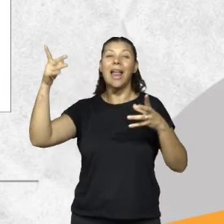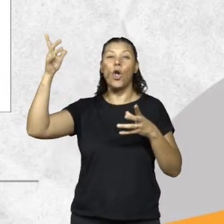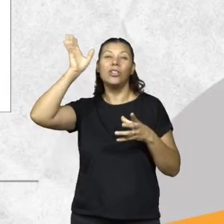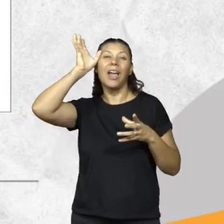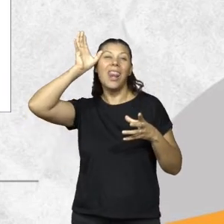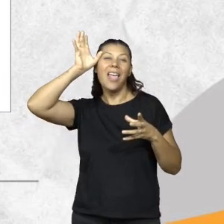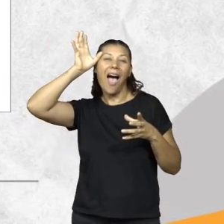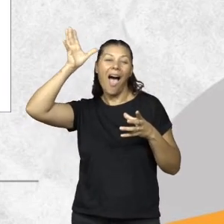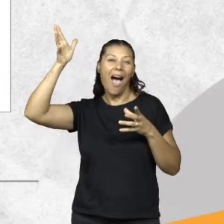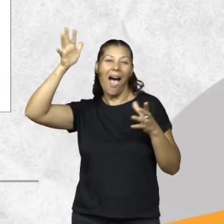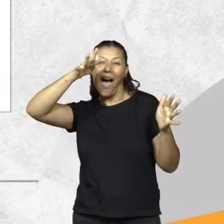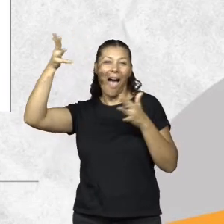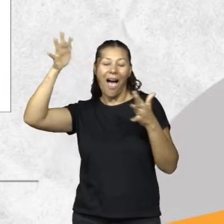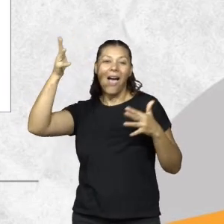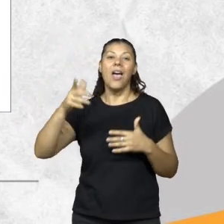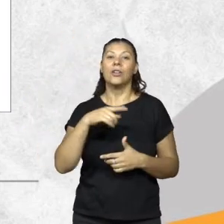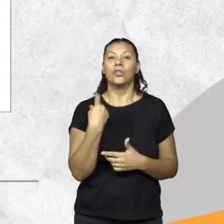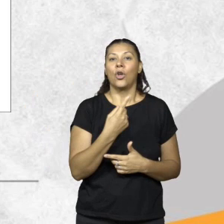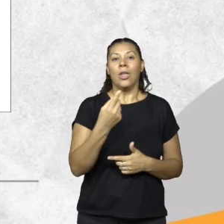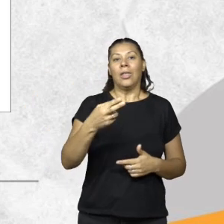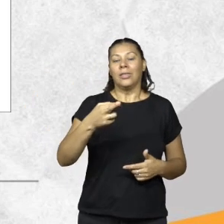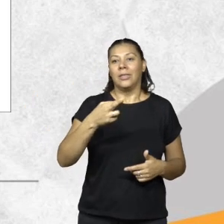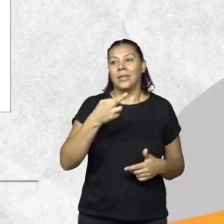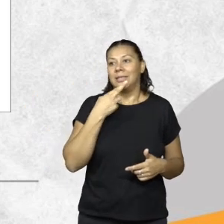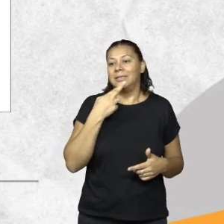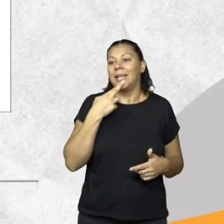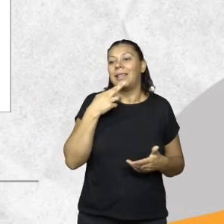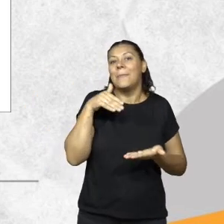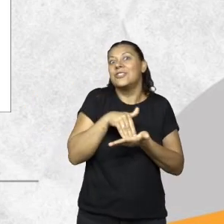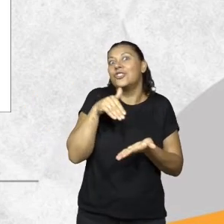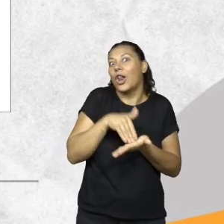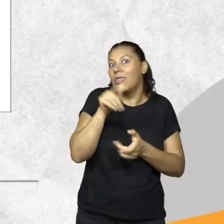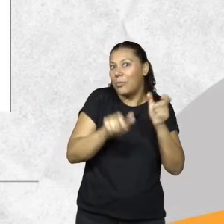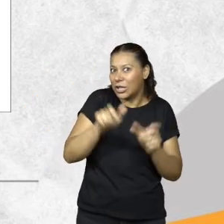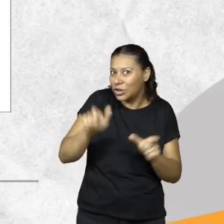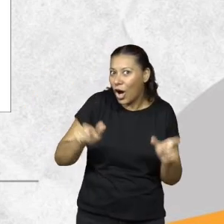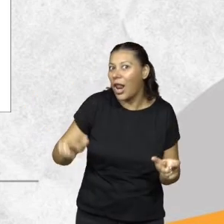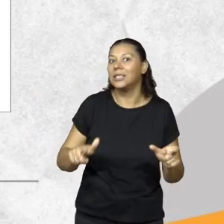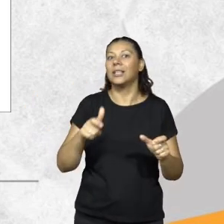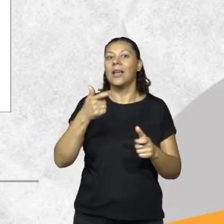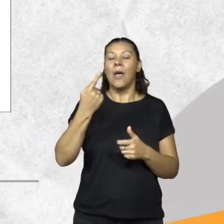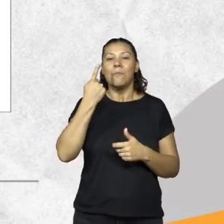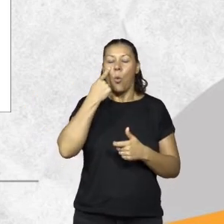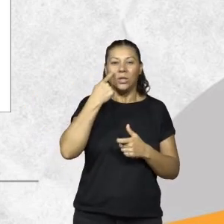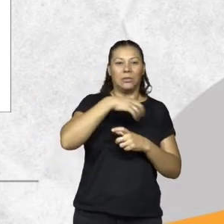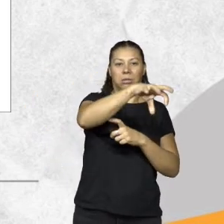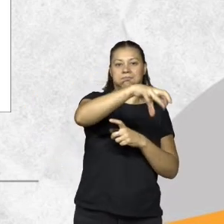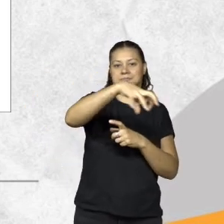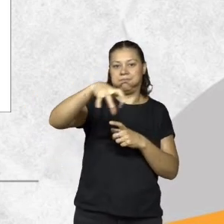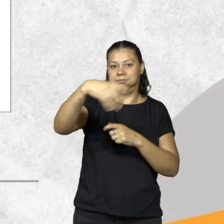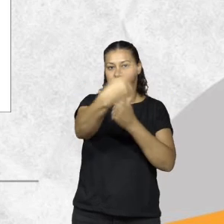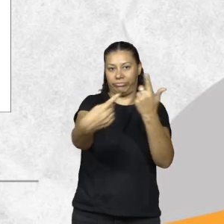135 municipios, 17 millones de personas, o sea, no vamos a poder hacer análisis de agua de todo.